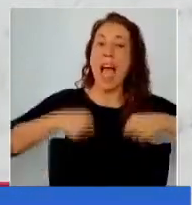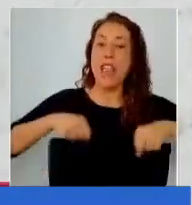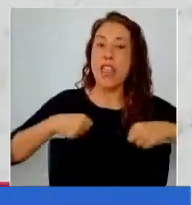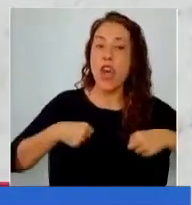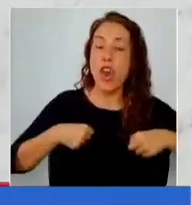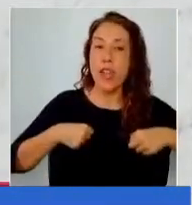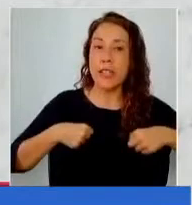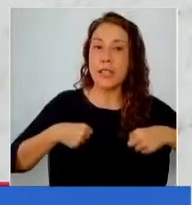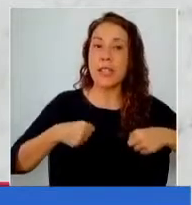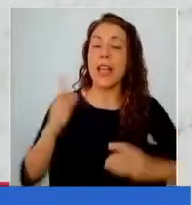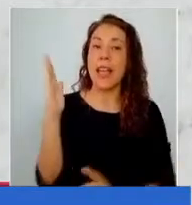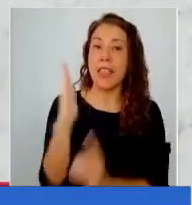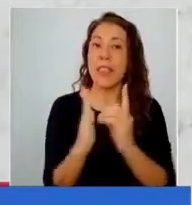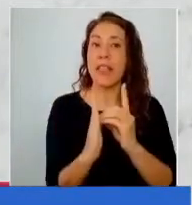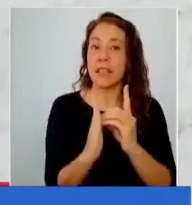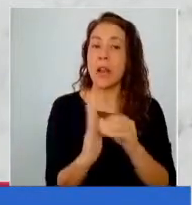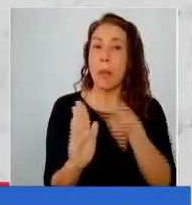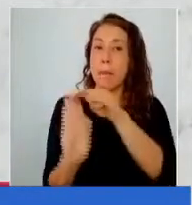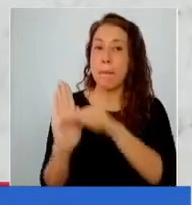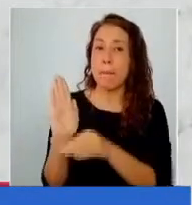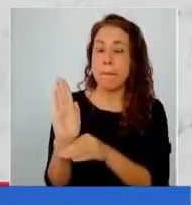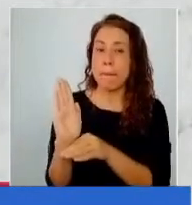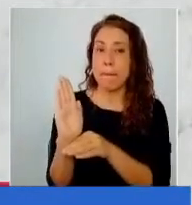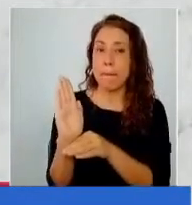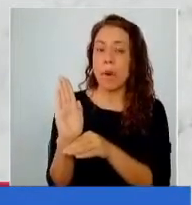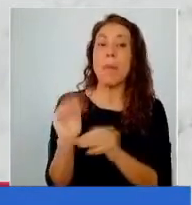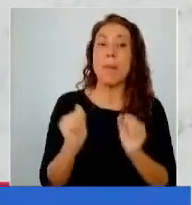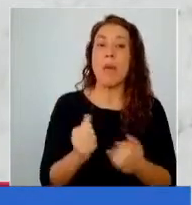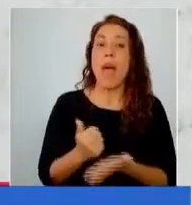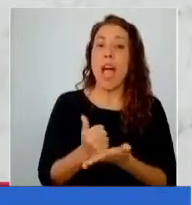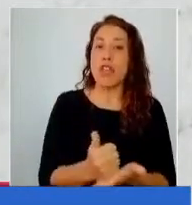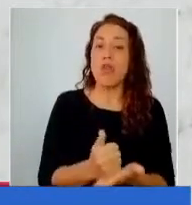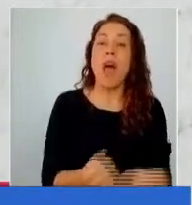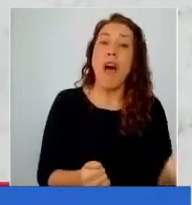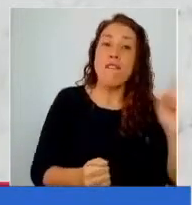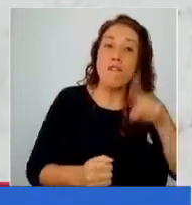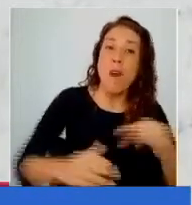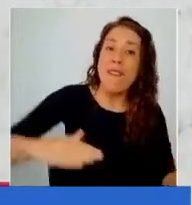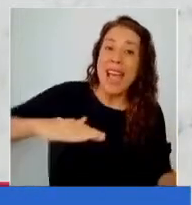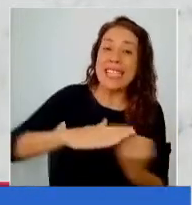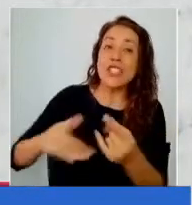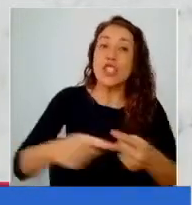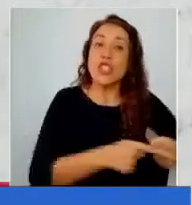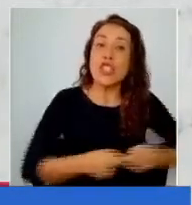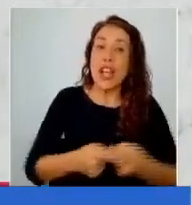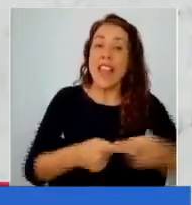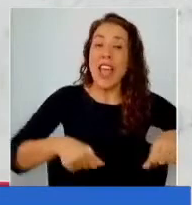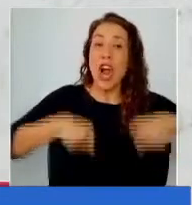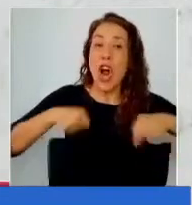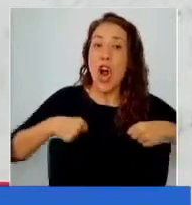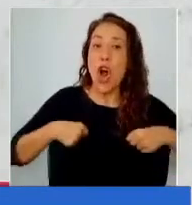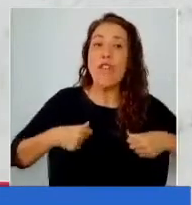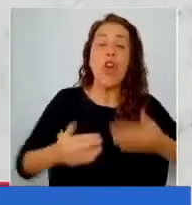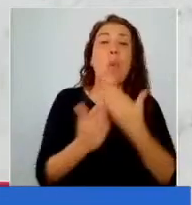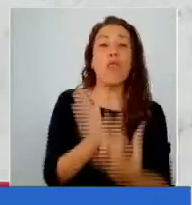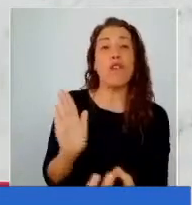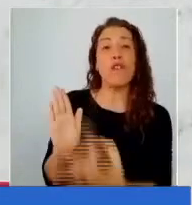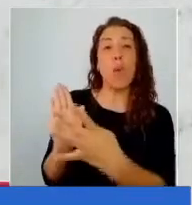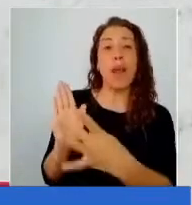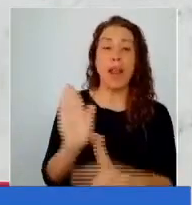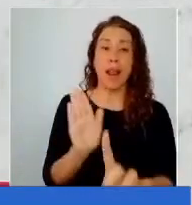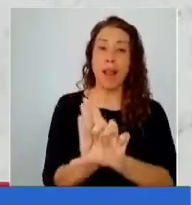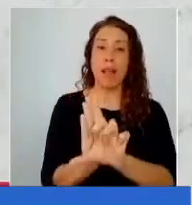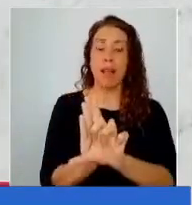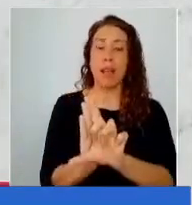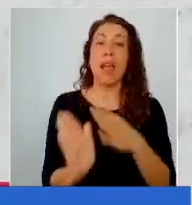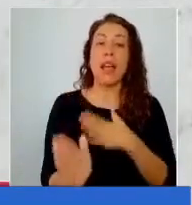de programas que contribuyan a la reinserción social de los jóvenes que han infringido la ley quiero destacar también